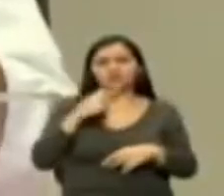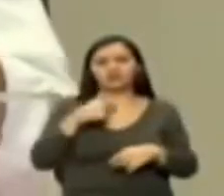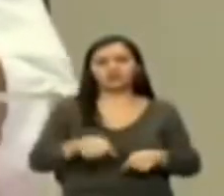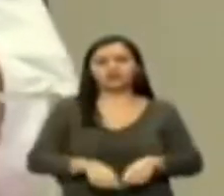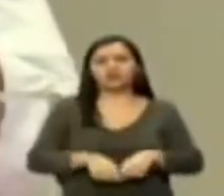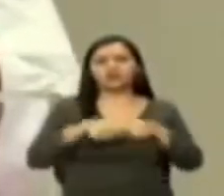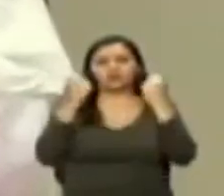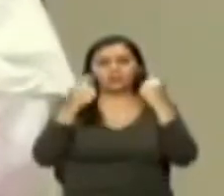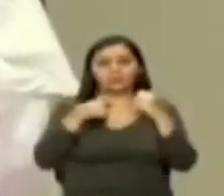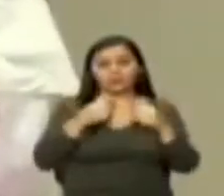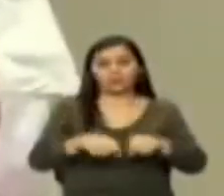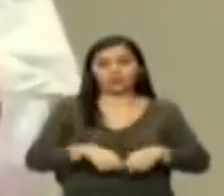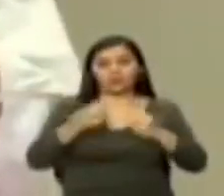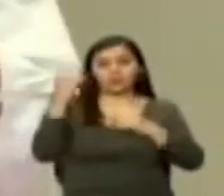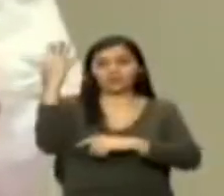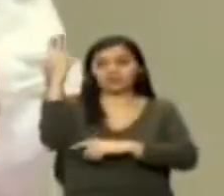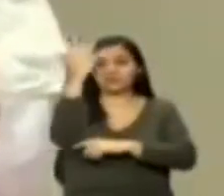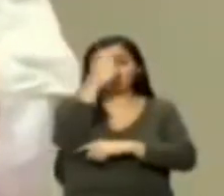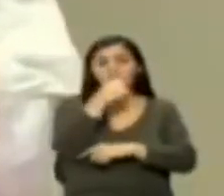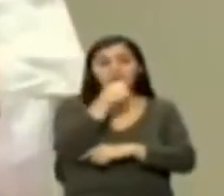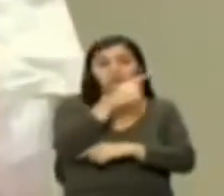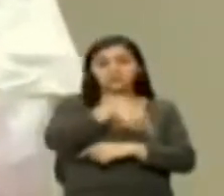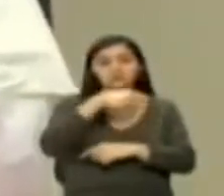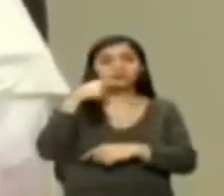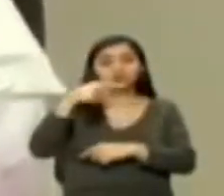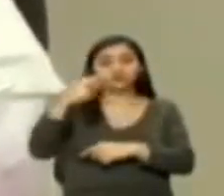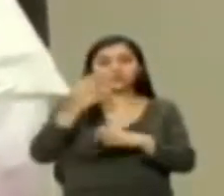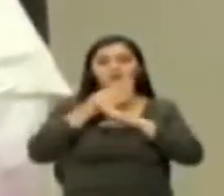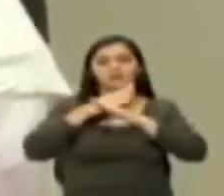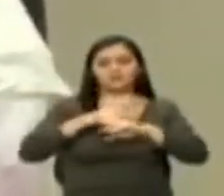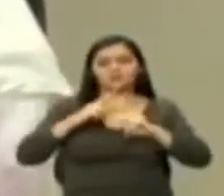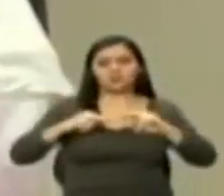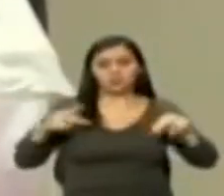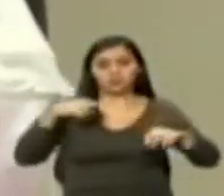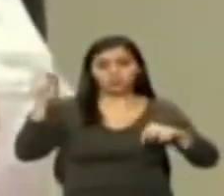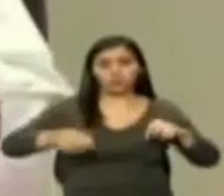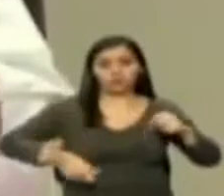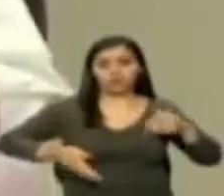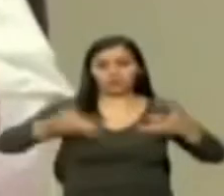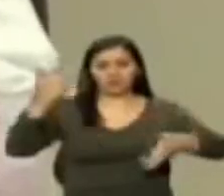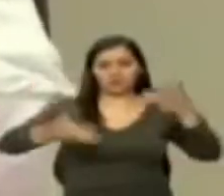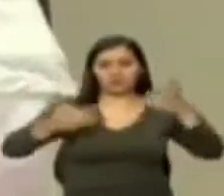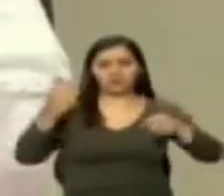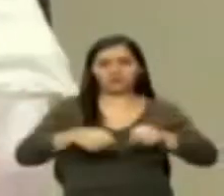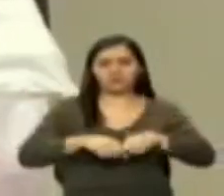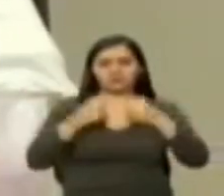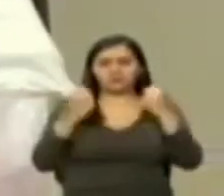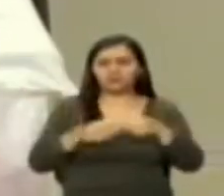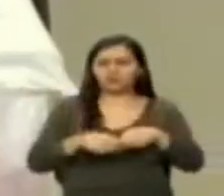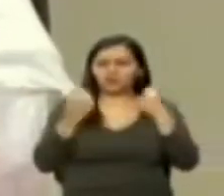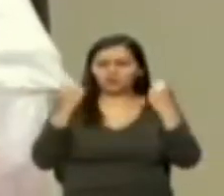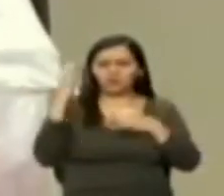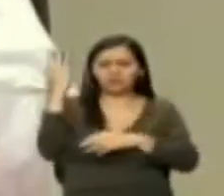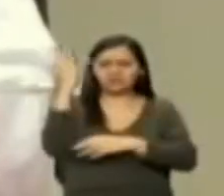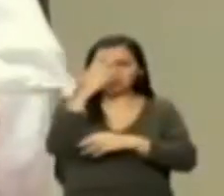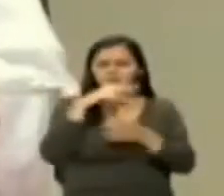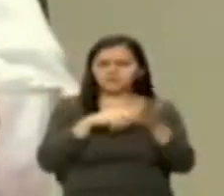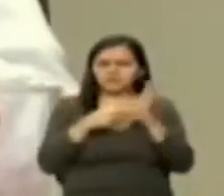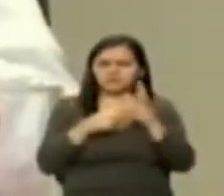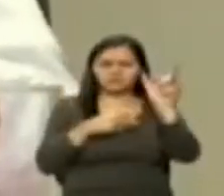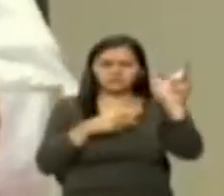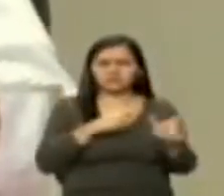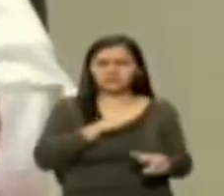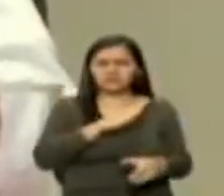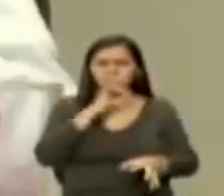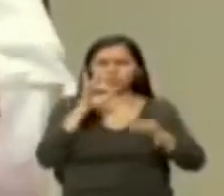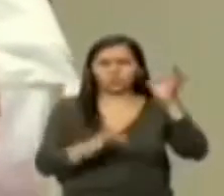la selva, que se supone que los compañeros de Taisha, Joan, también defienden. Y este señor ha destruido media selva. Este señor debería estar